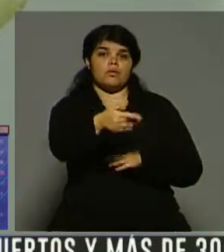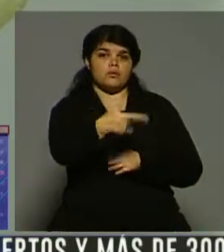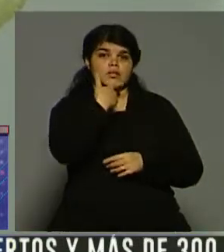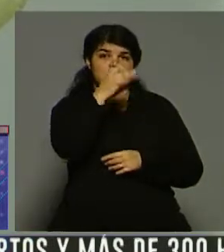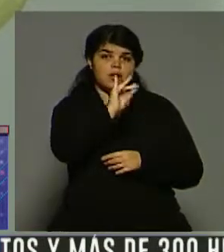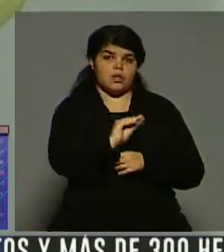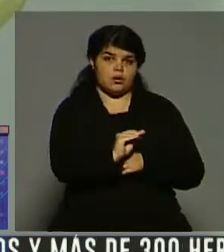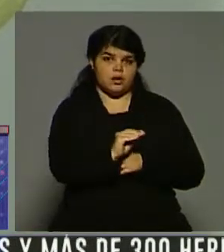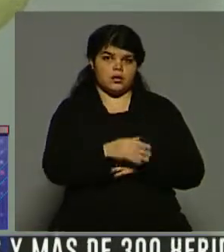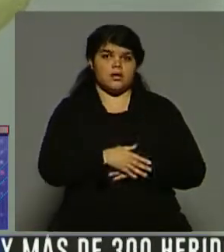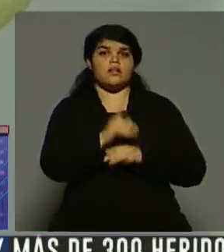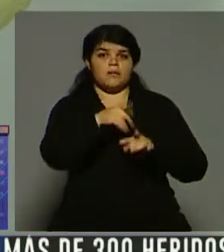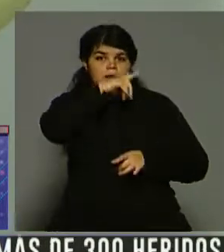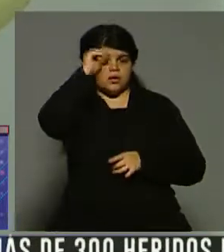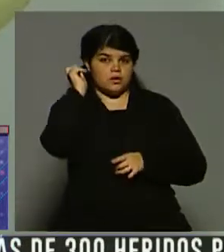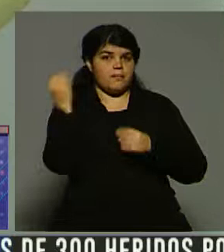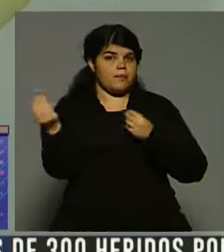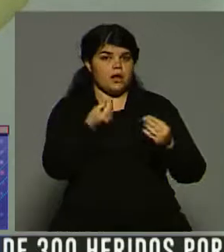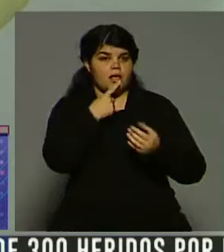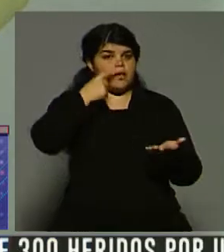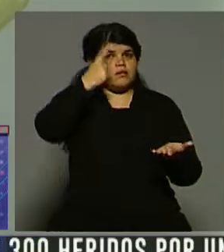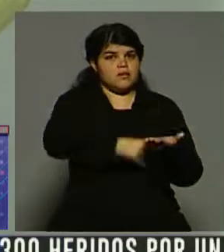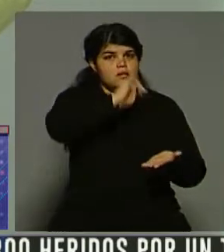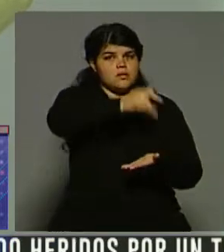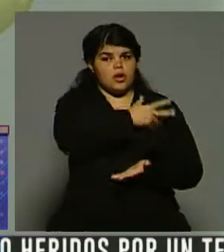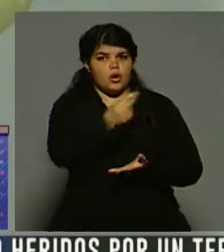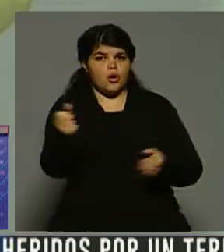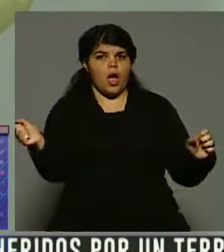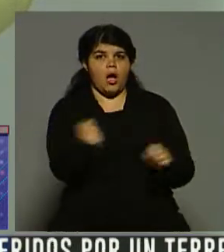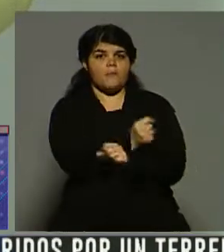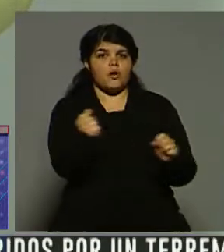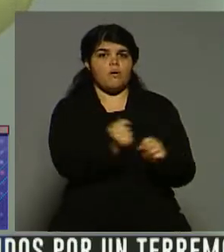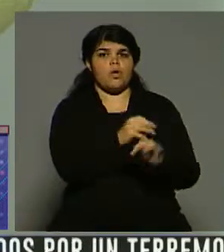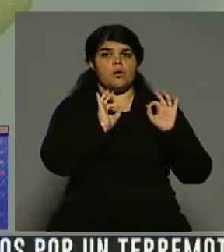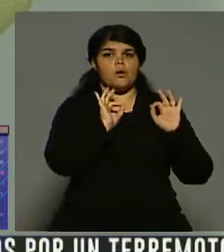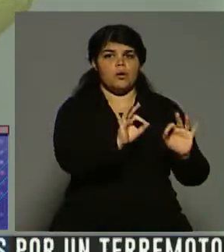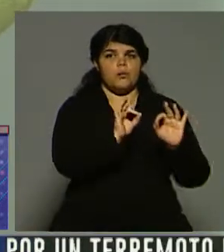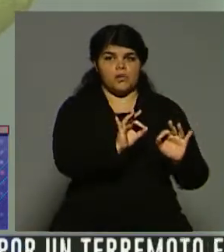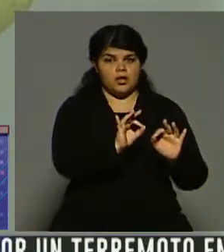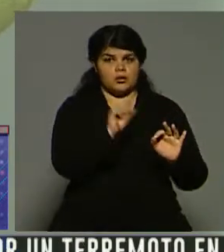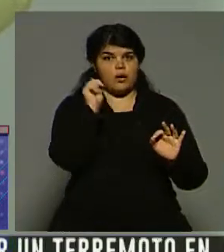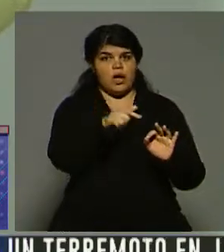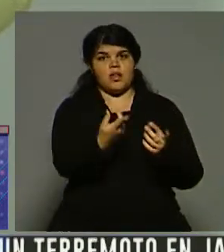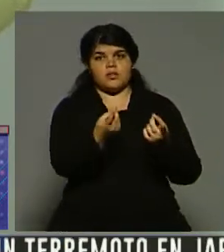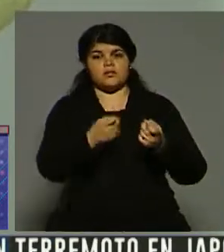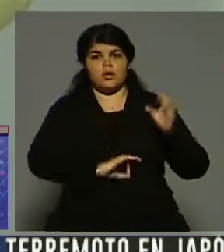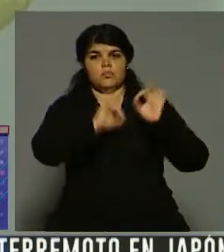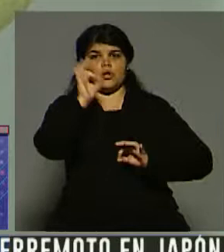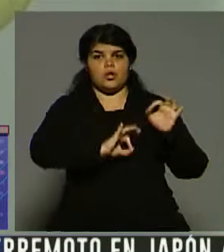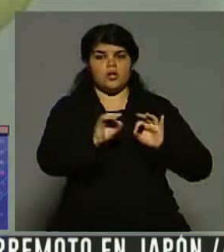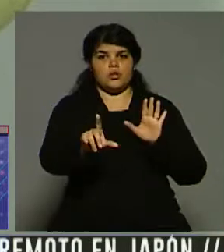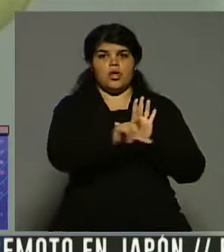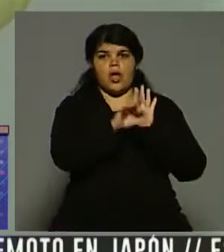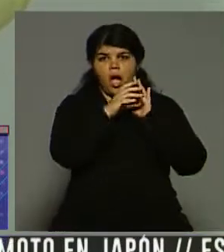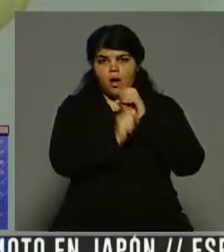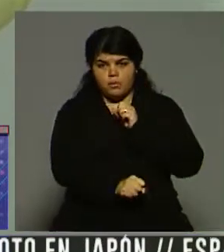de Senadores también a nivel nacional para definir si se consigue la segunda parte de la otra media sanción que necesita este proyecto de interrupción voluntaria del